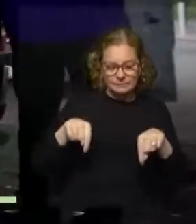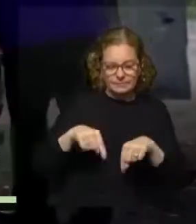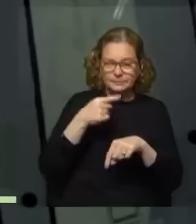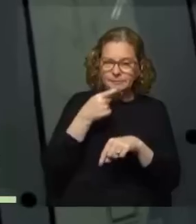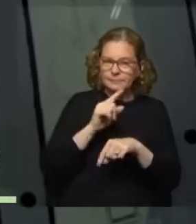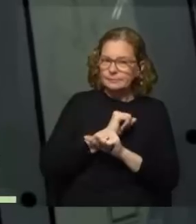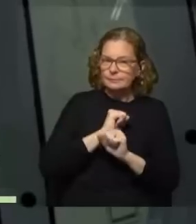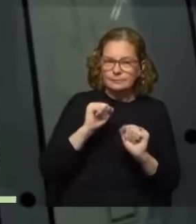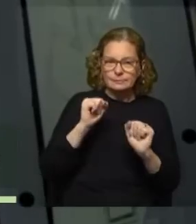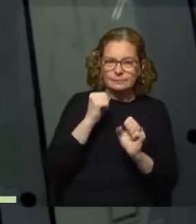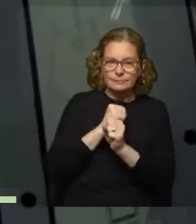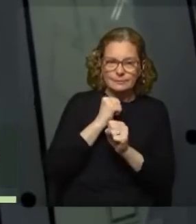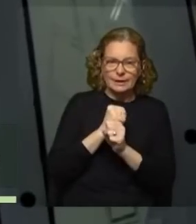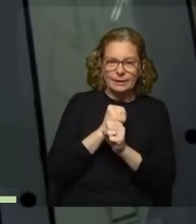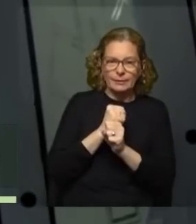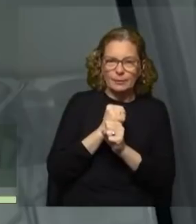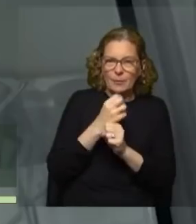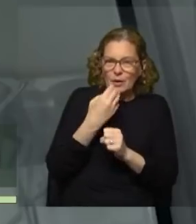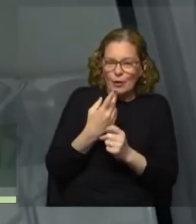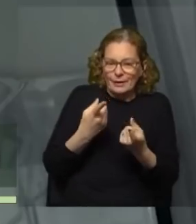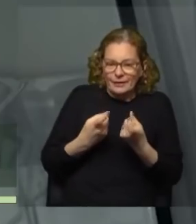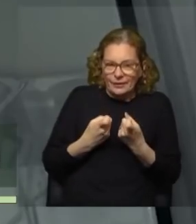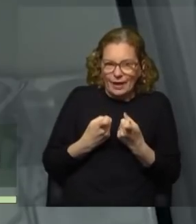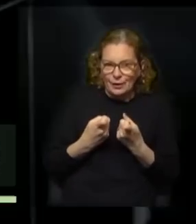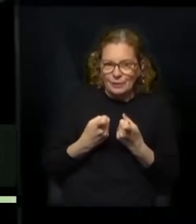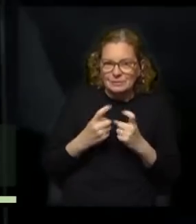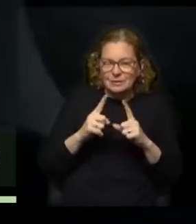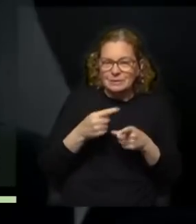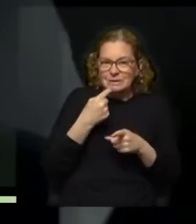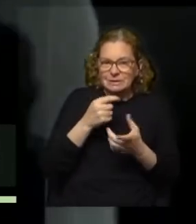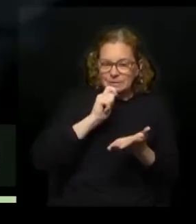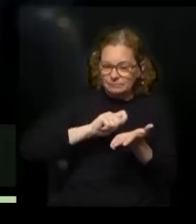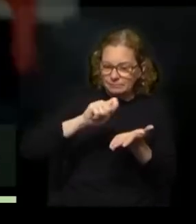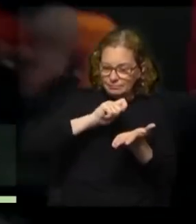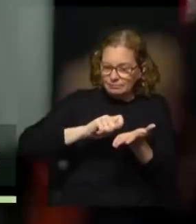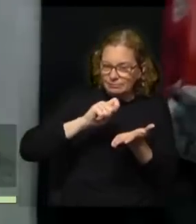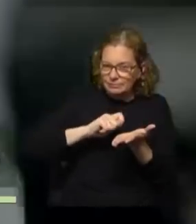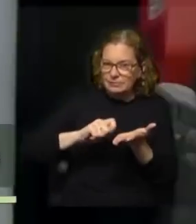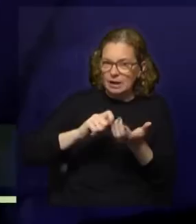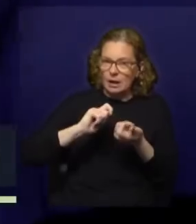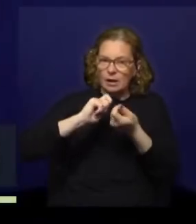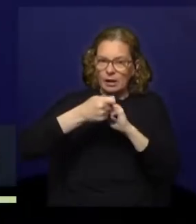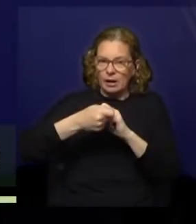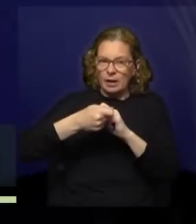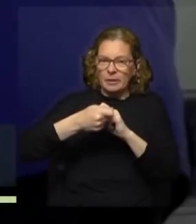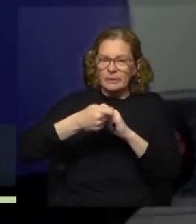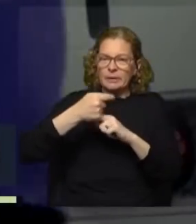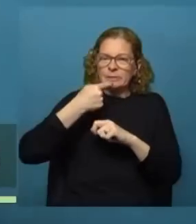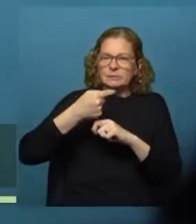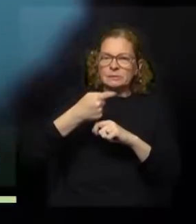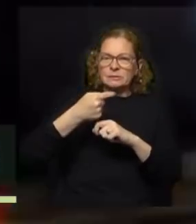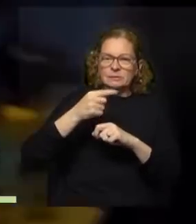que no es posible trabajar sin las condiciones necesarias también se deja constancia de que la reestructura textuales palabras